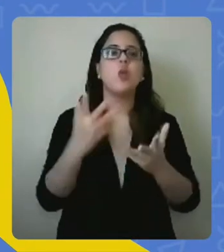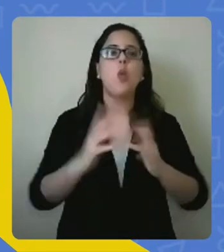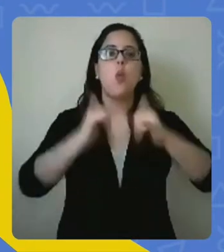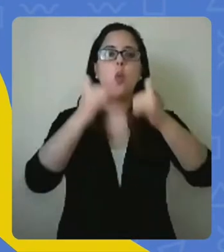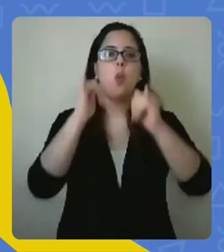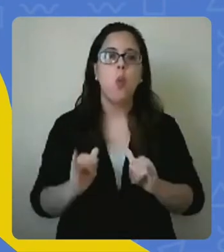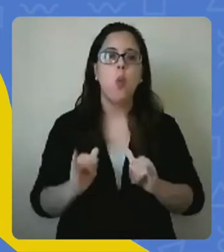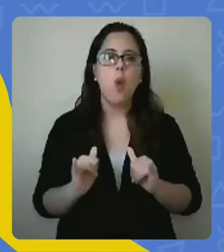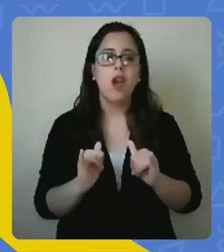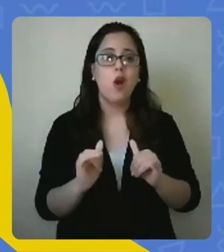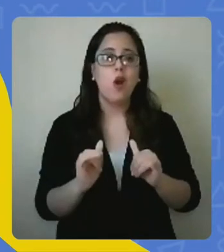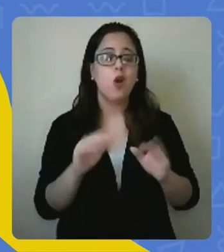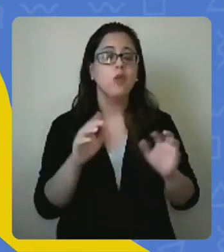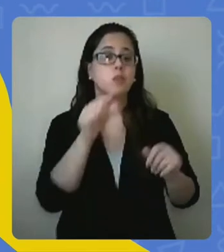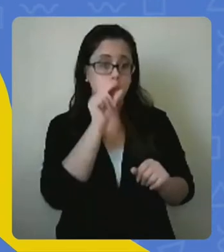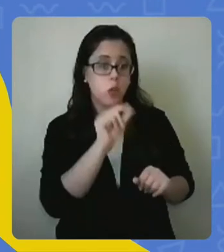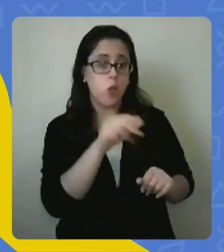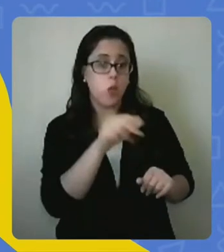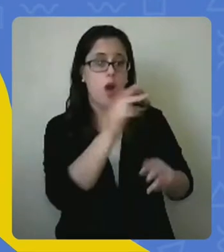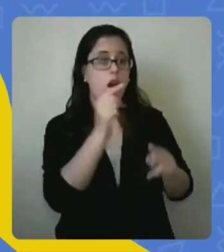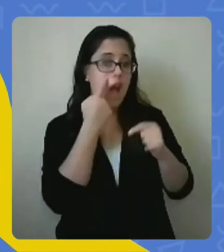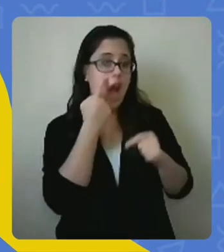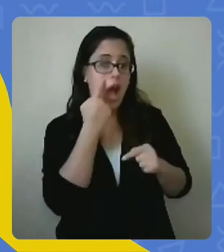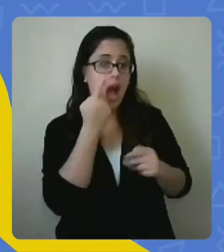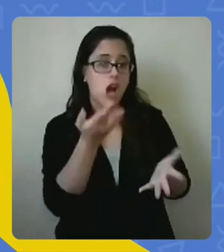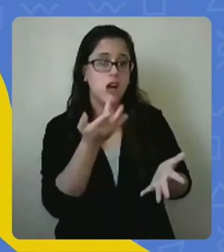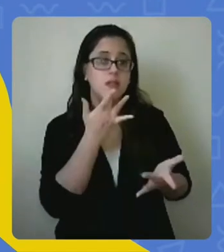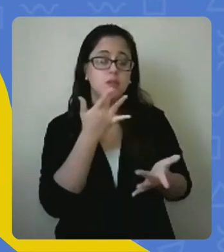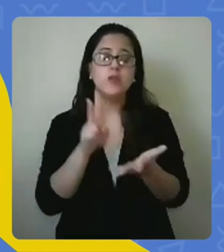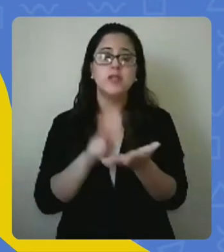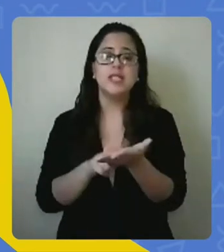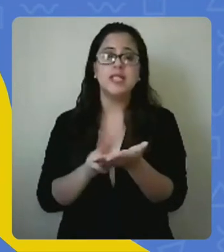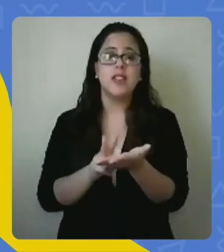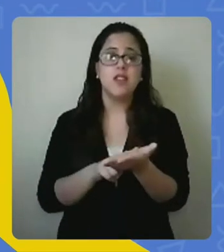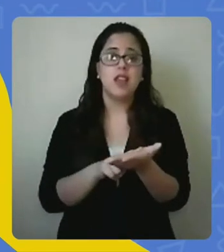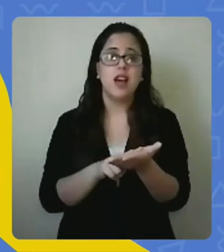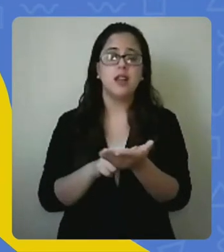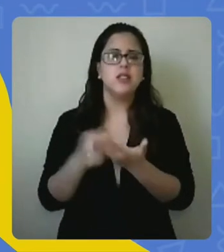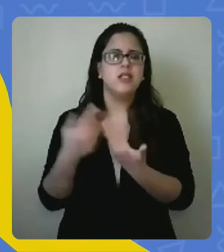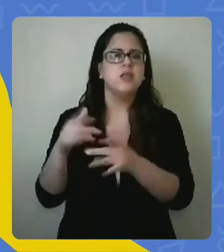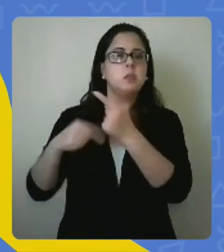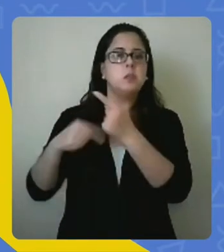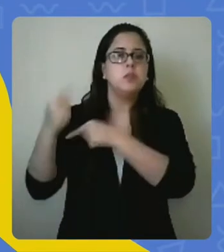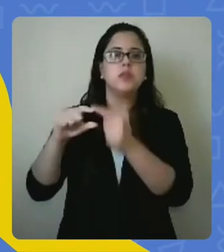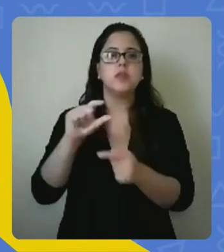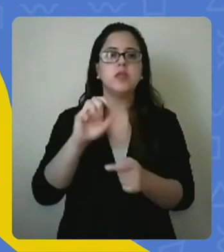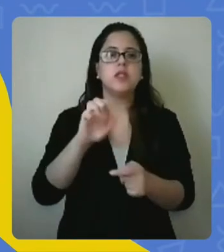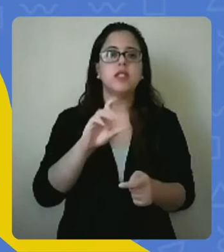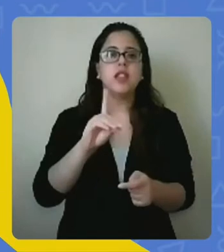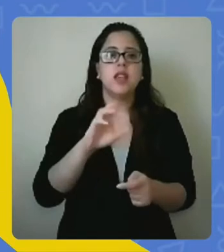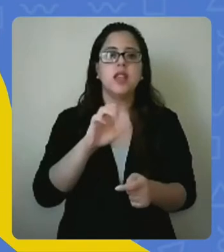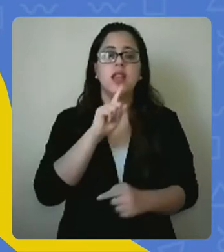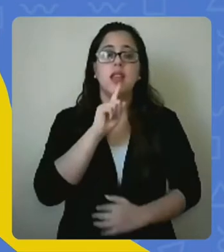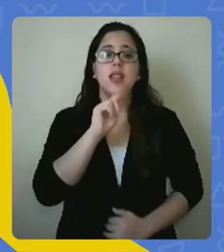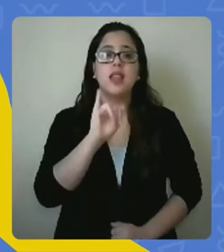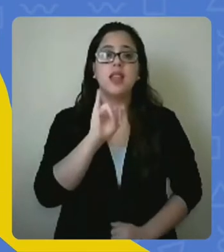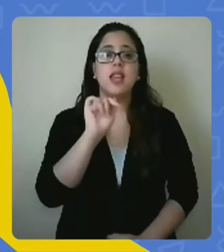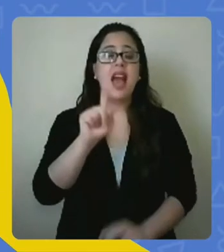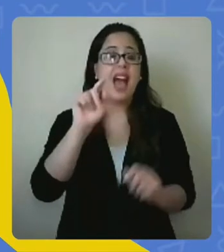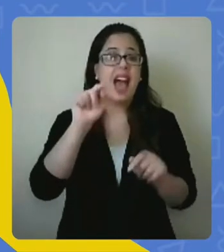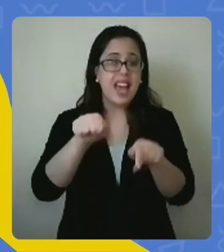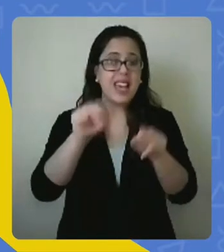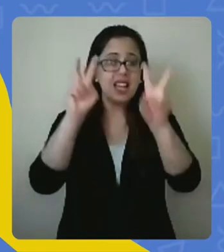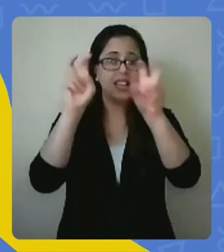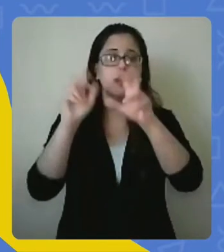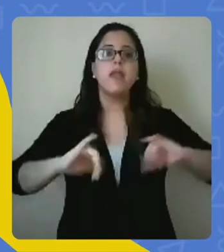como van a ver a continuación. Porque en realidad, en toda la historia de CDT, el juego, lo lúdico, lo